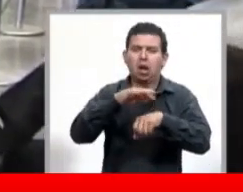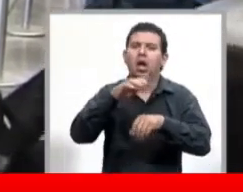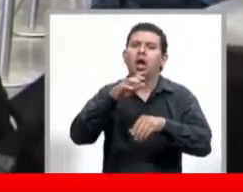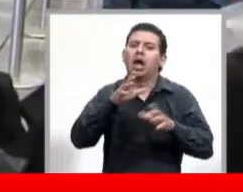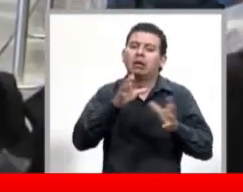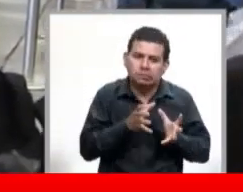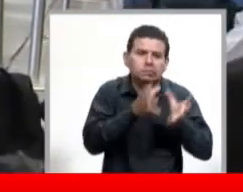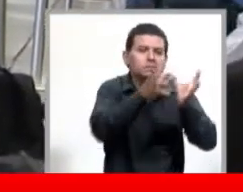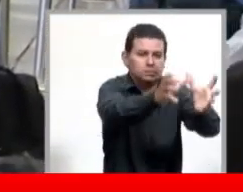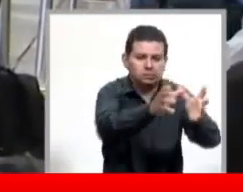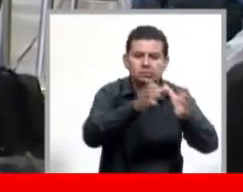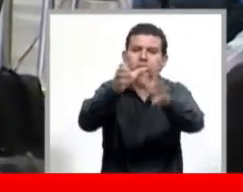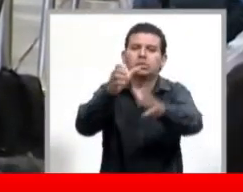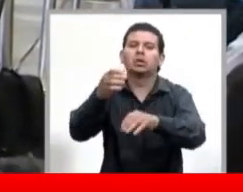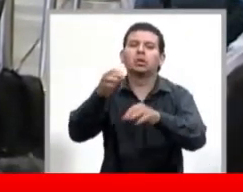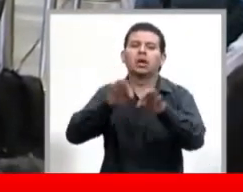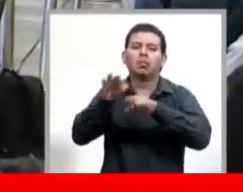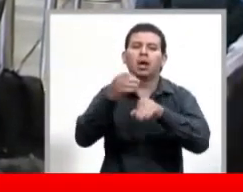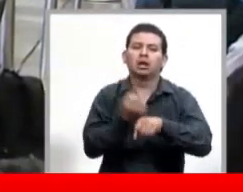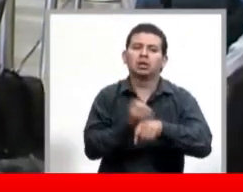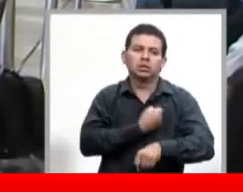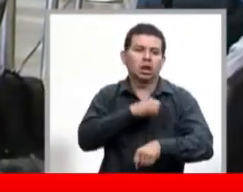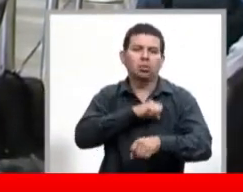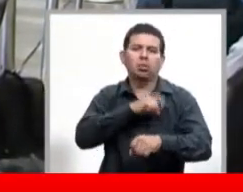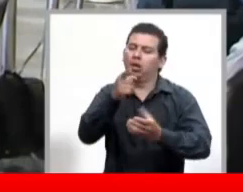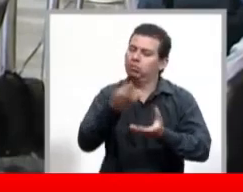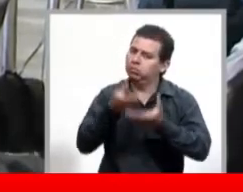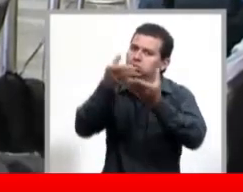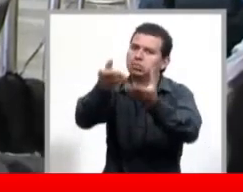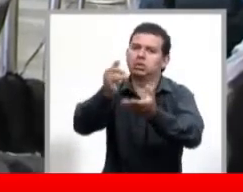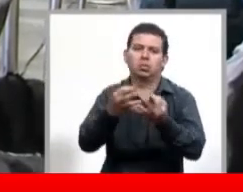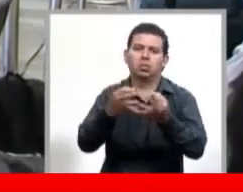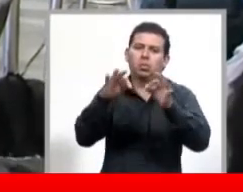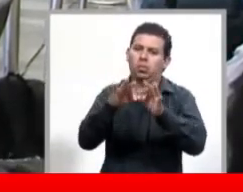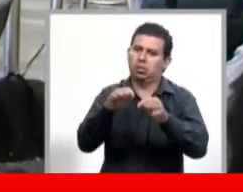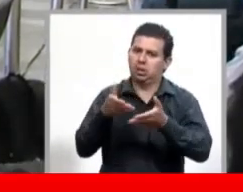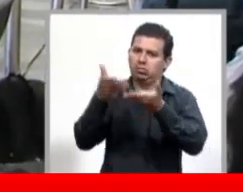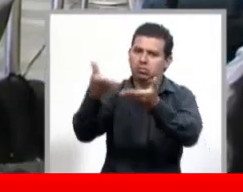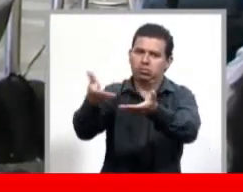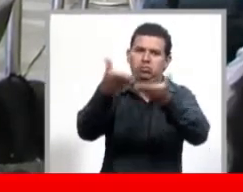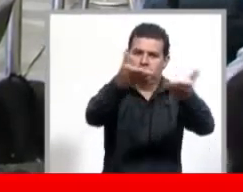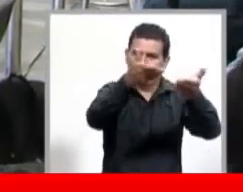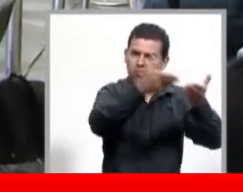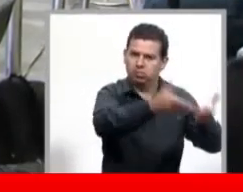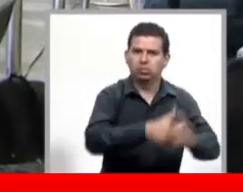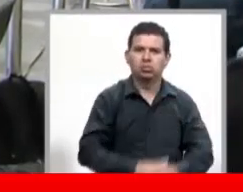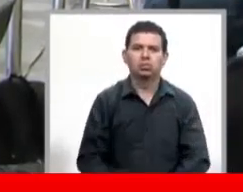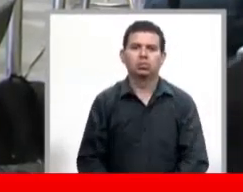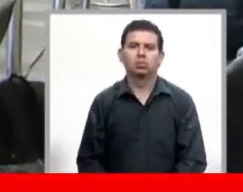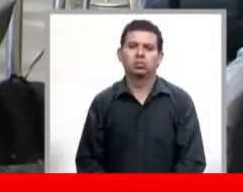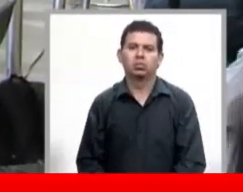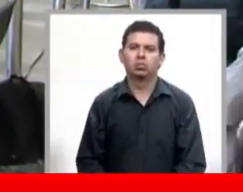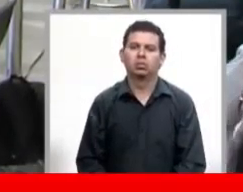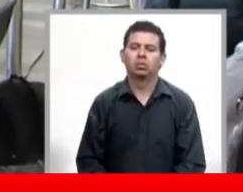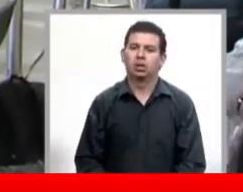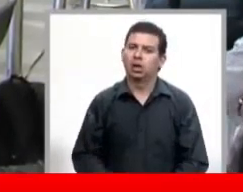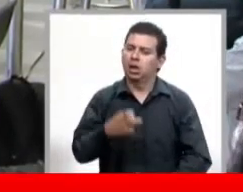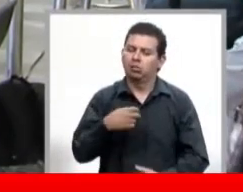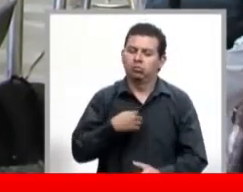a los trabajadores de salud. Queremos que ellos tengan todo el apoyo y toda la